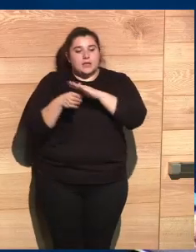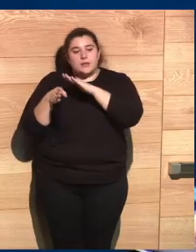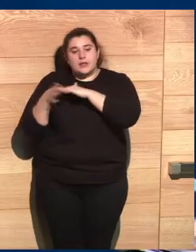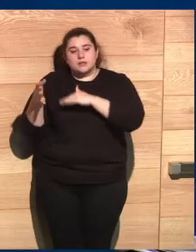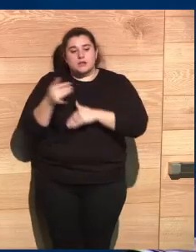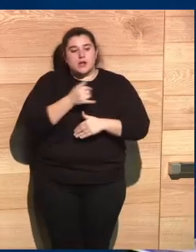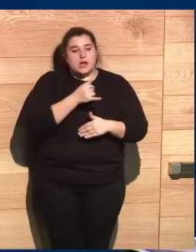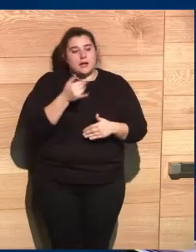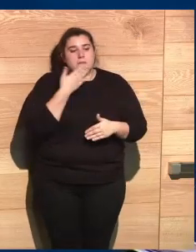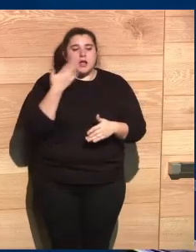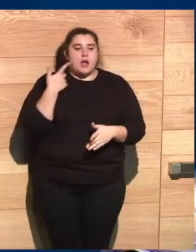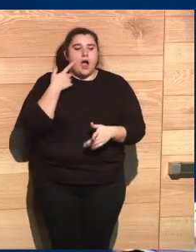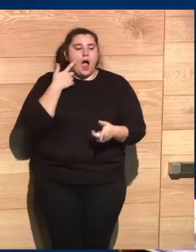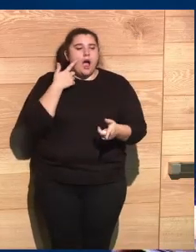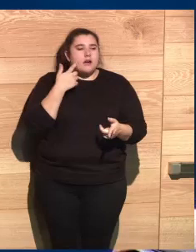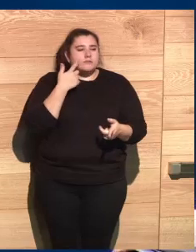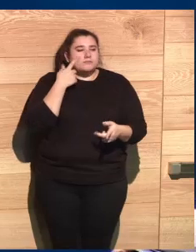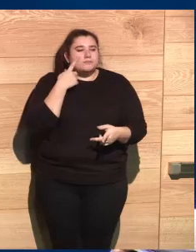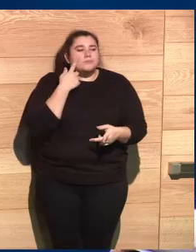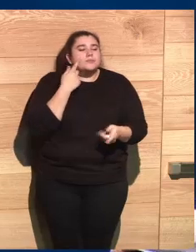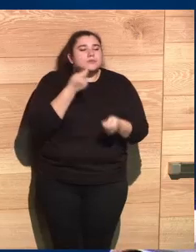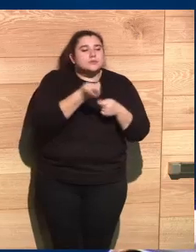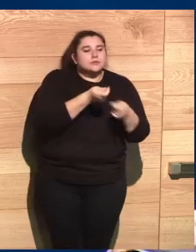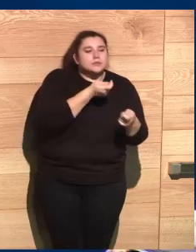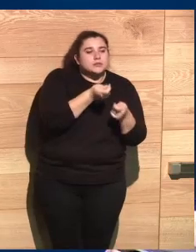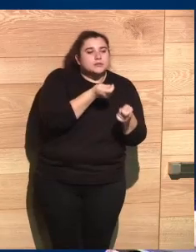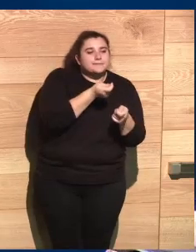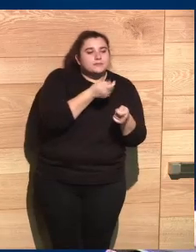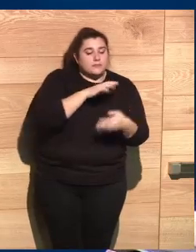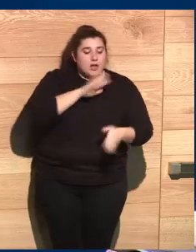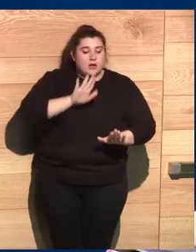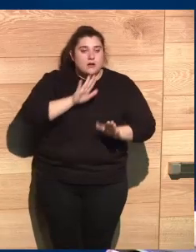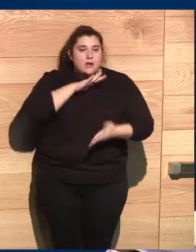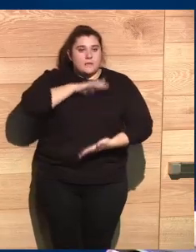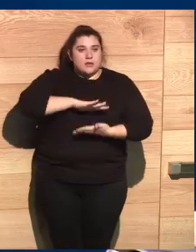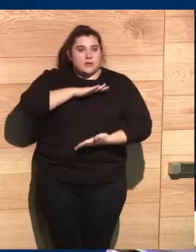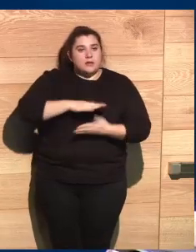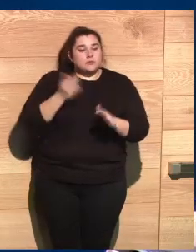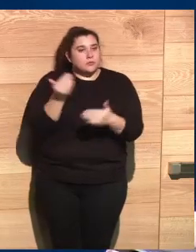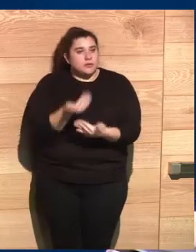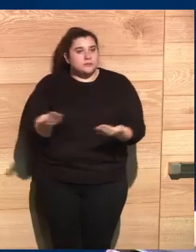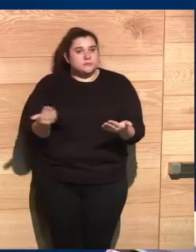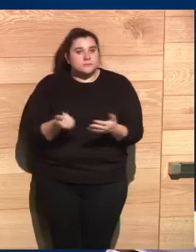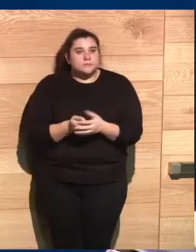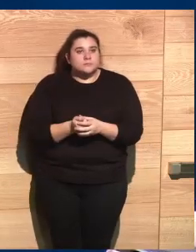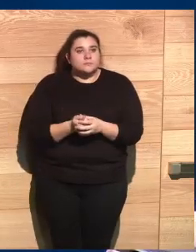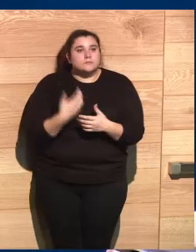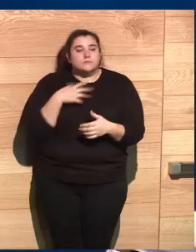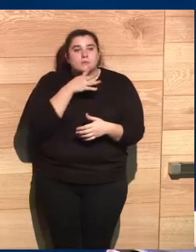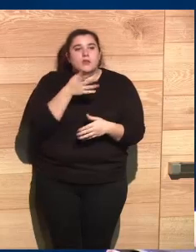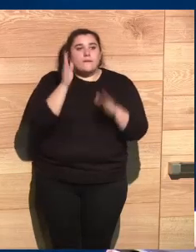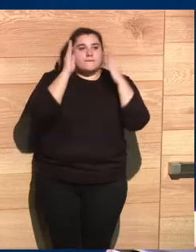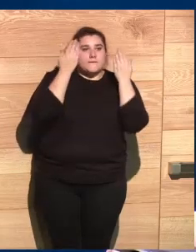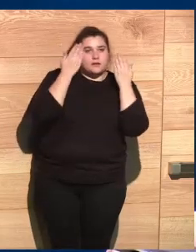de vigilancia, no tendrían la capacidad, porque solo Facebook tiene la capacidad para vigilar a